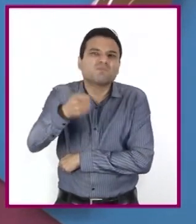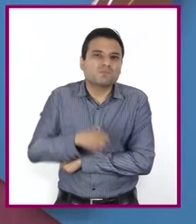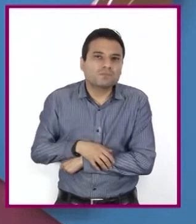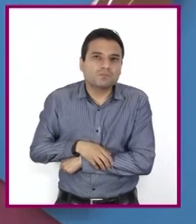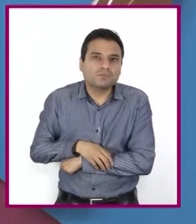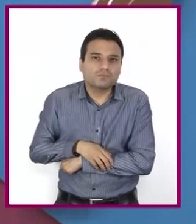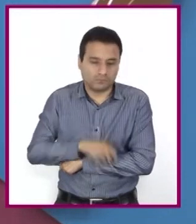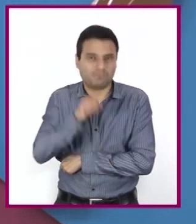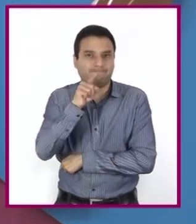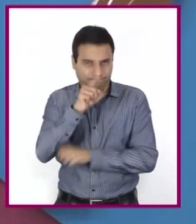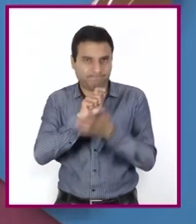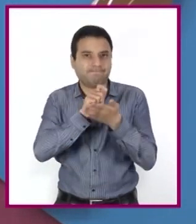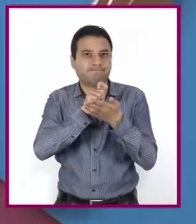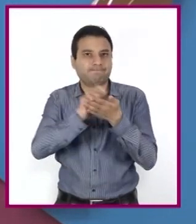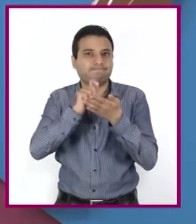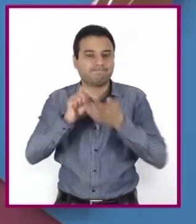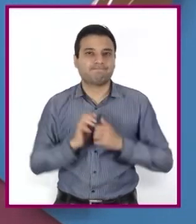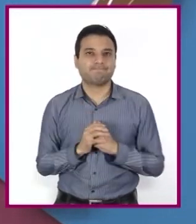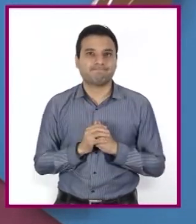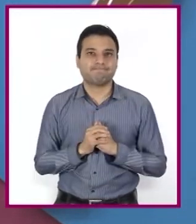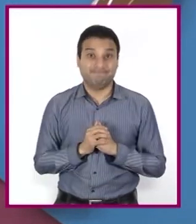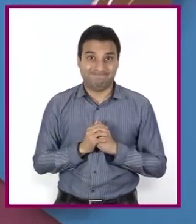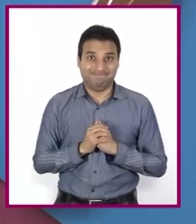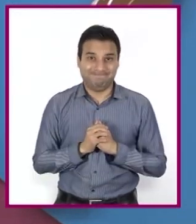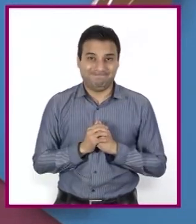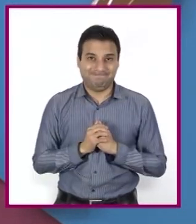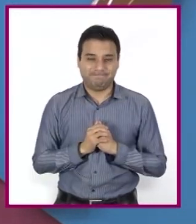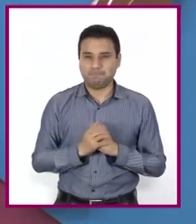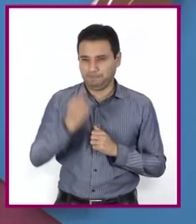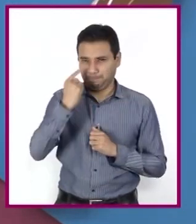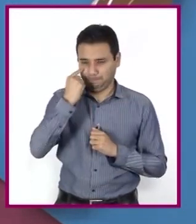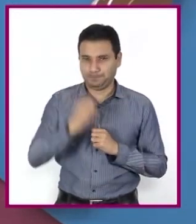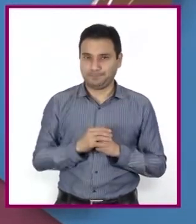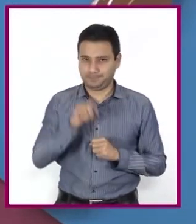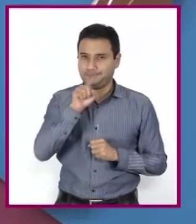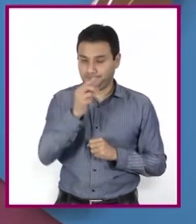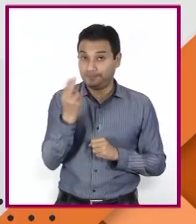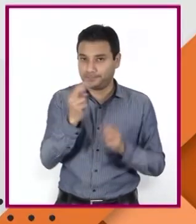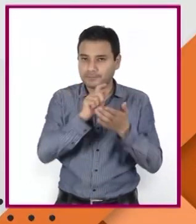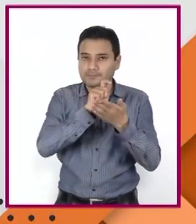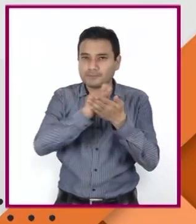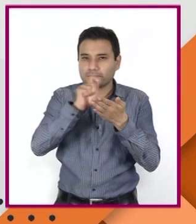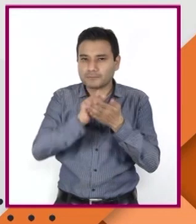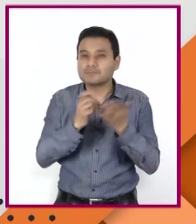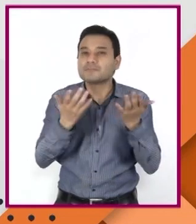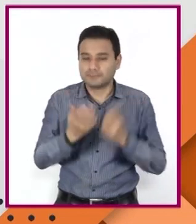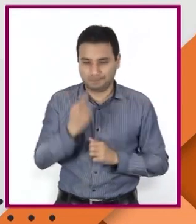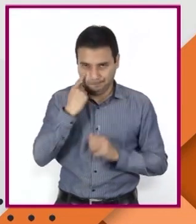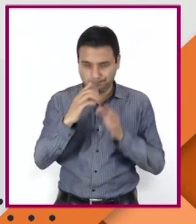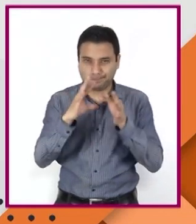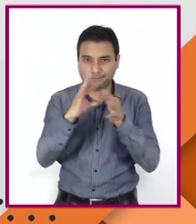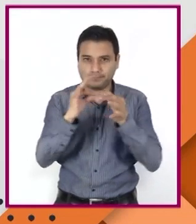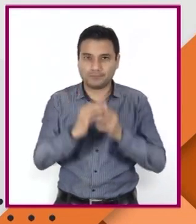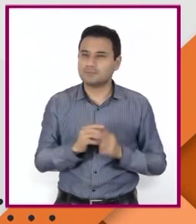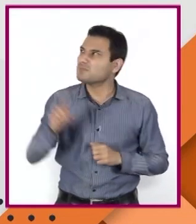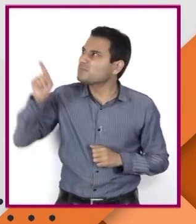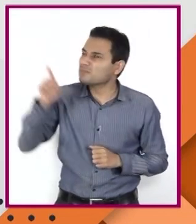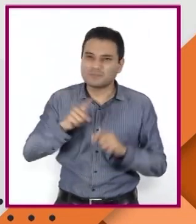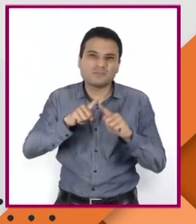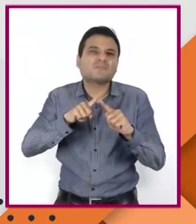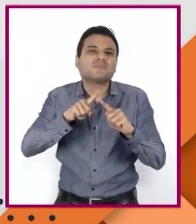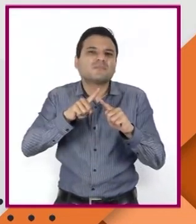en ese momento. No olviden cubrir los siguientes aspectos en su descripción. ¿Quiénes son